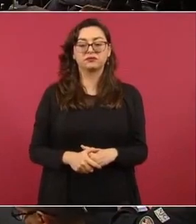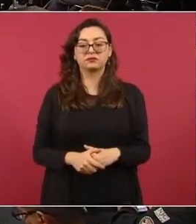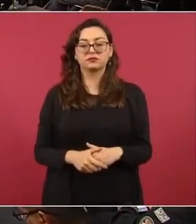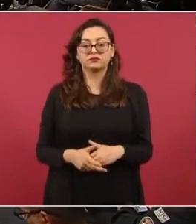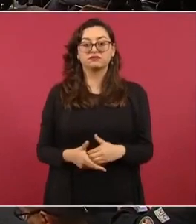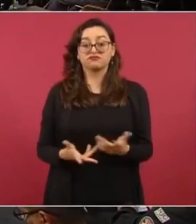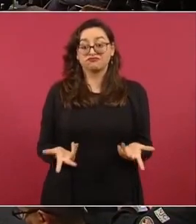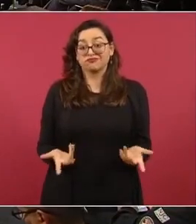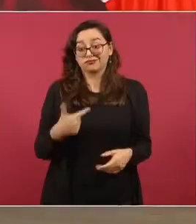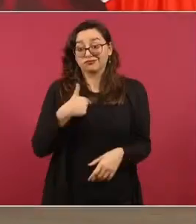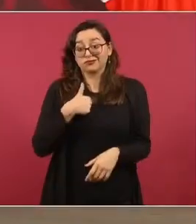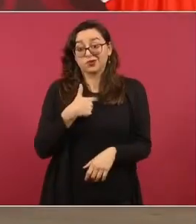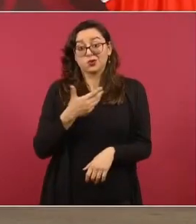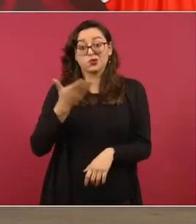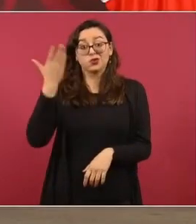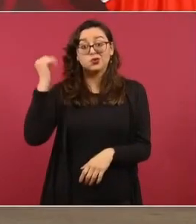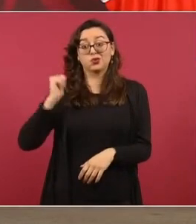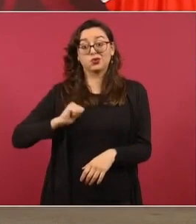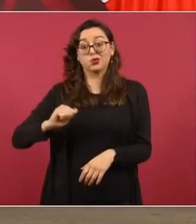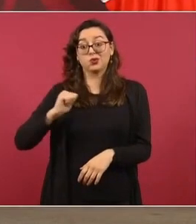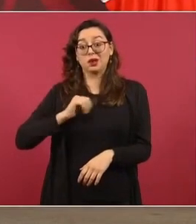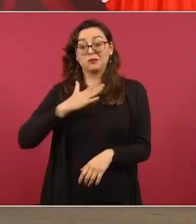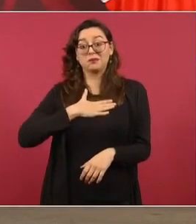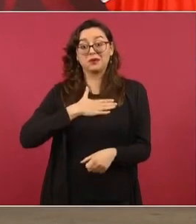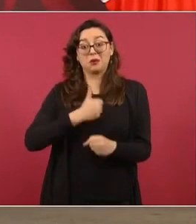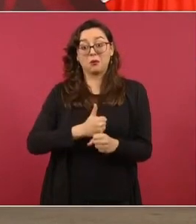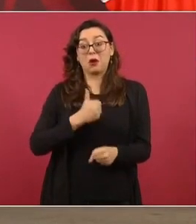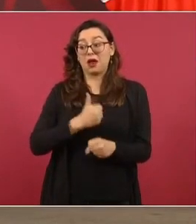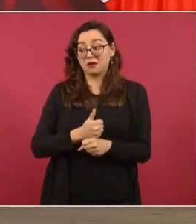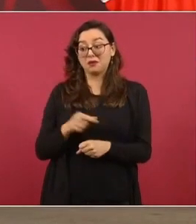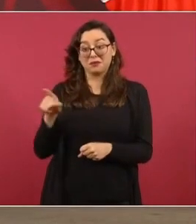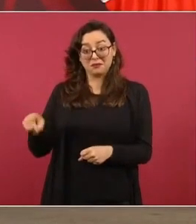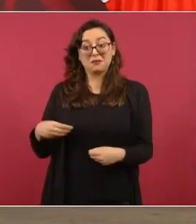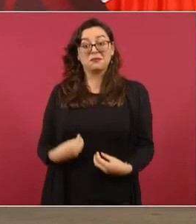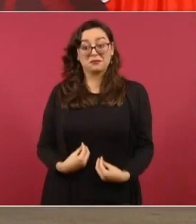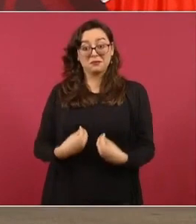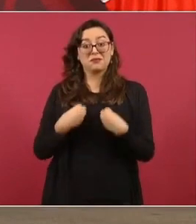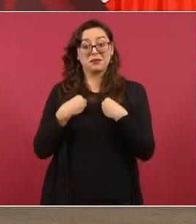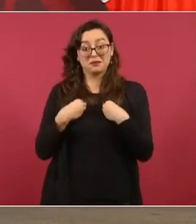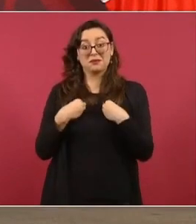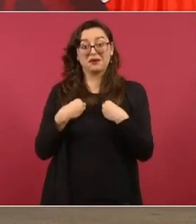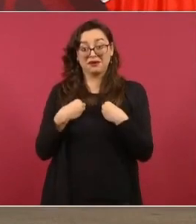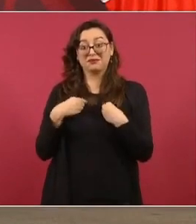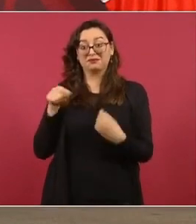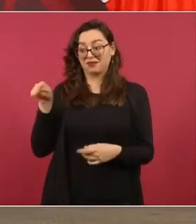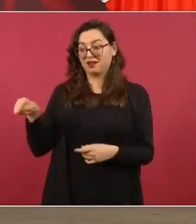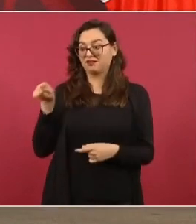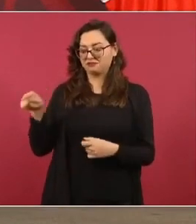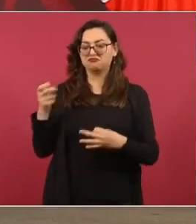abuelo, que era campesino, está enterrado aquí,